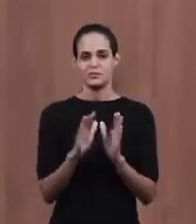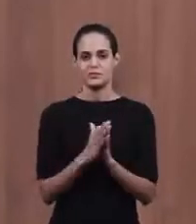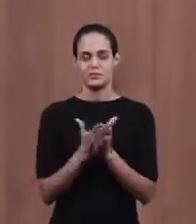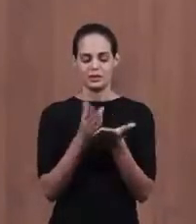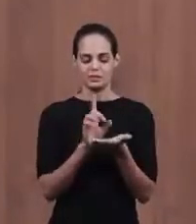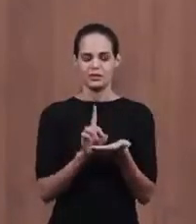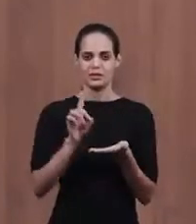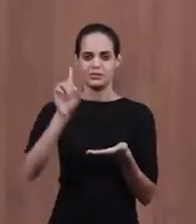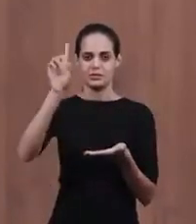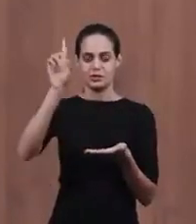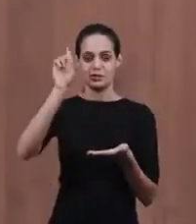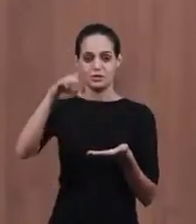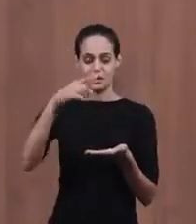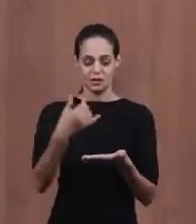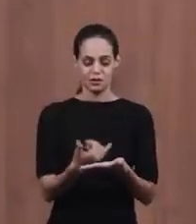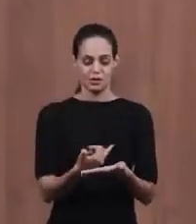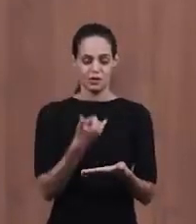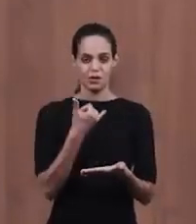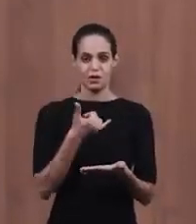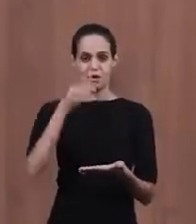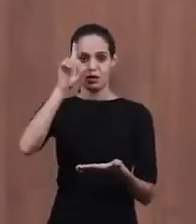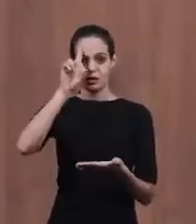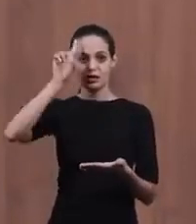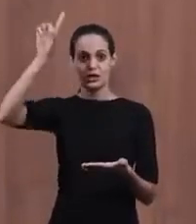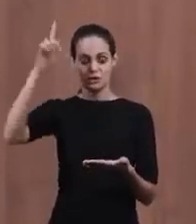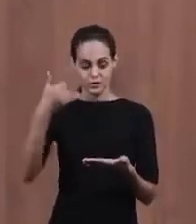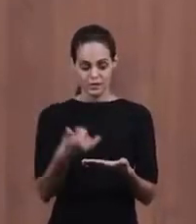boca abierta de Dios,